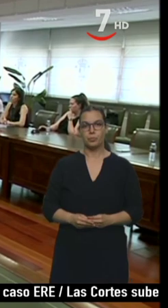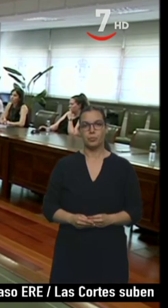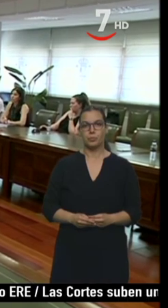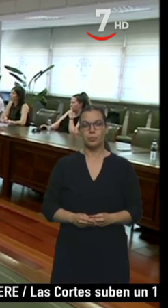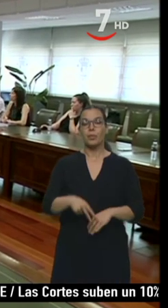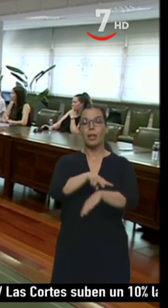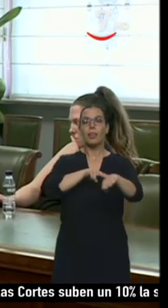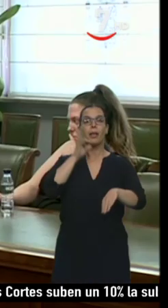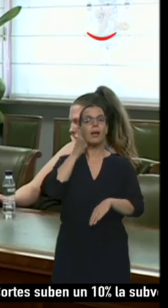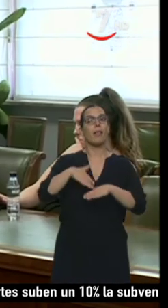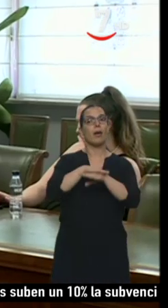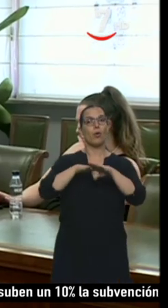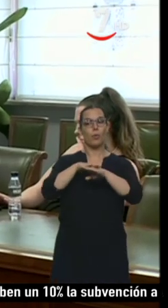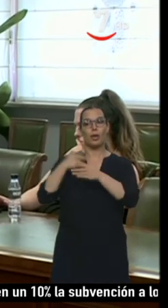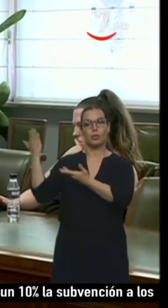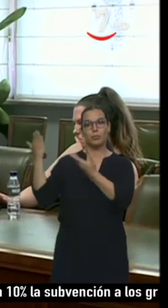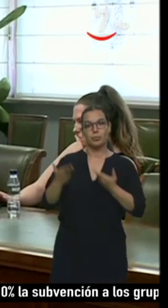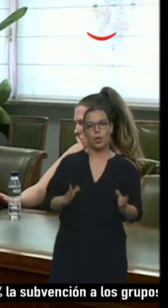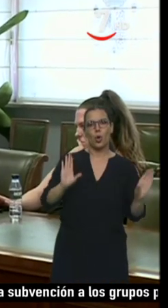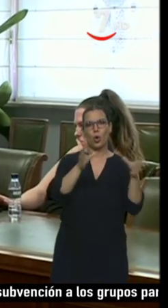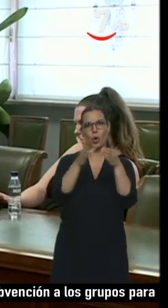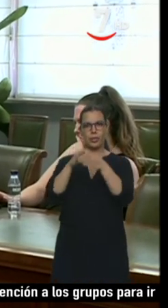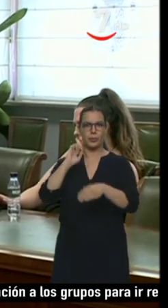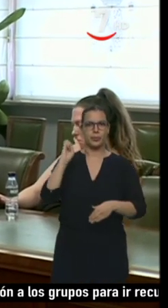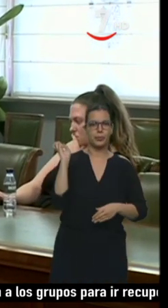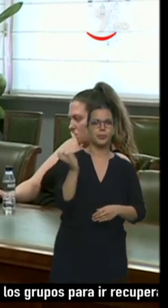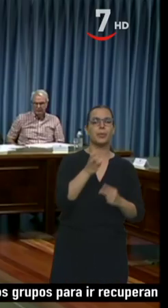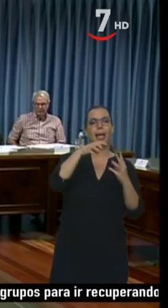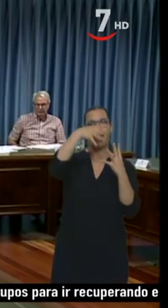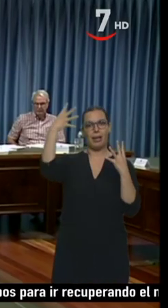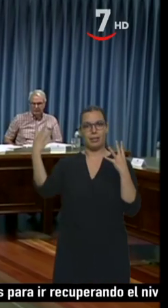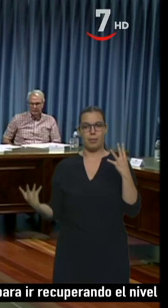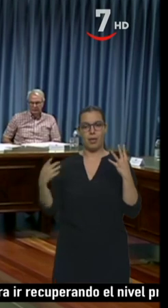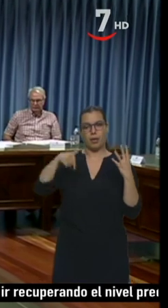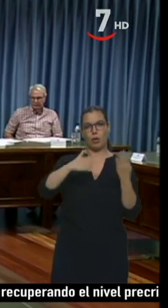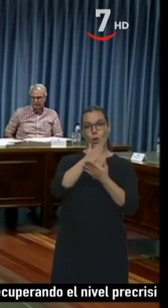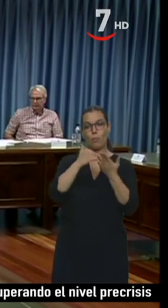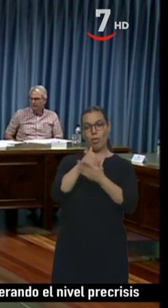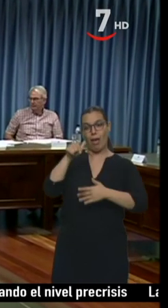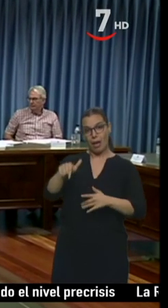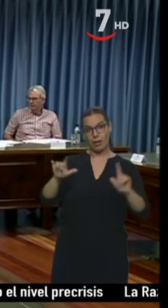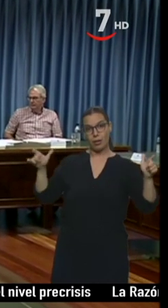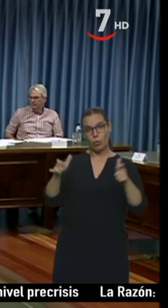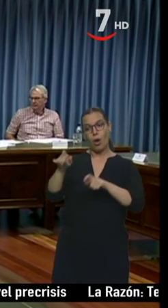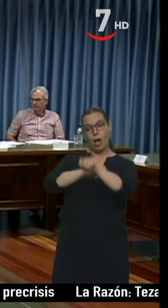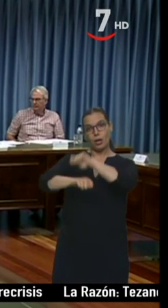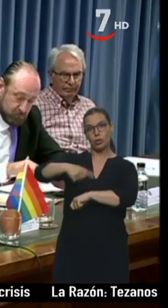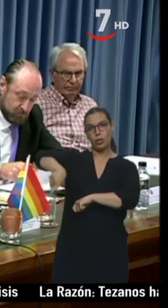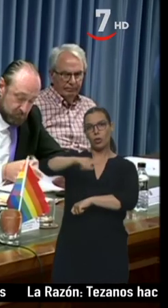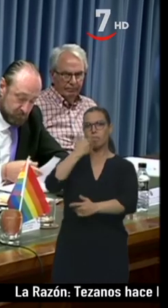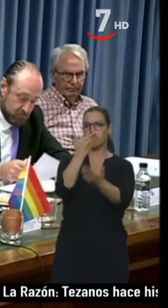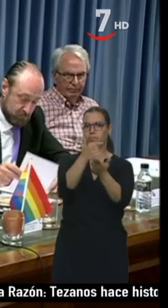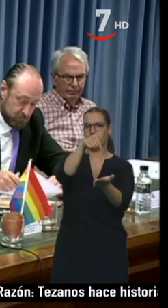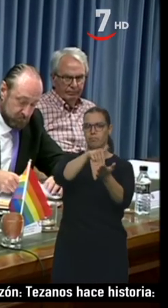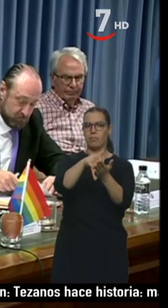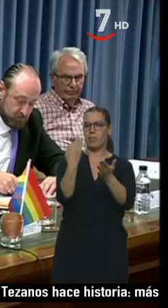La delegada del Gobierno ha recibido a varios colectivos LGTBI de la comunidad. En este encuentro, las asociaciones han reclamado que se retome la